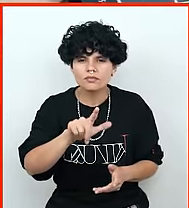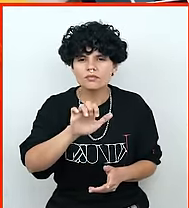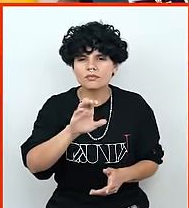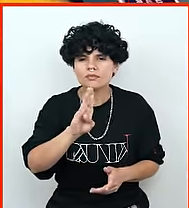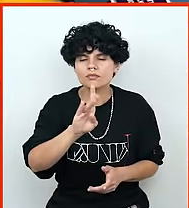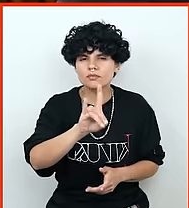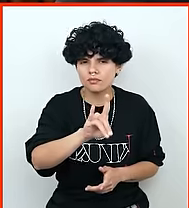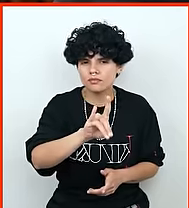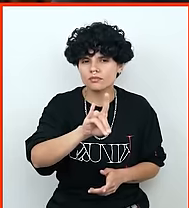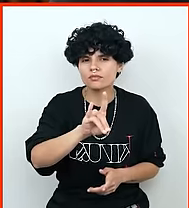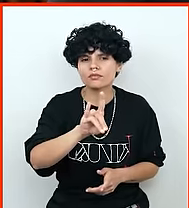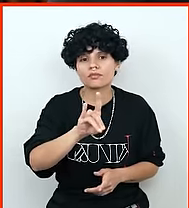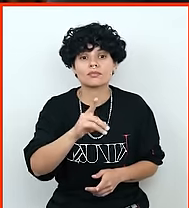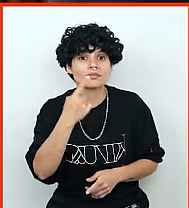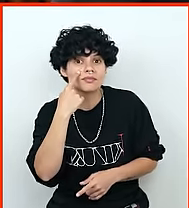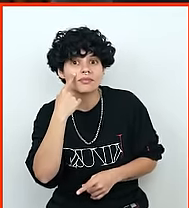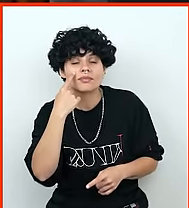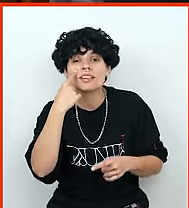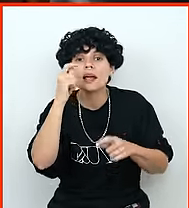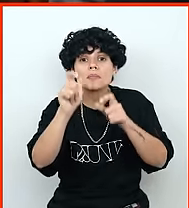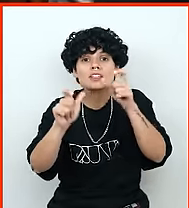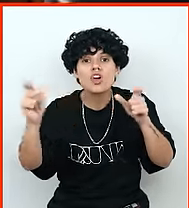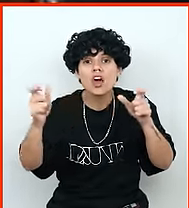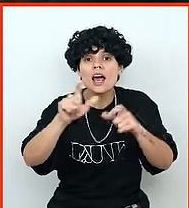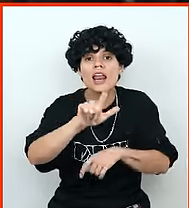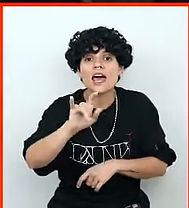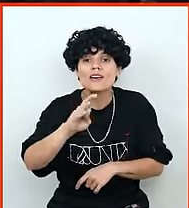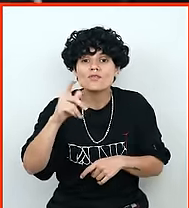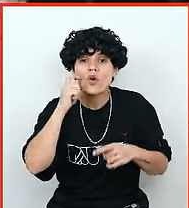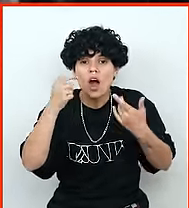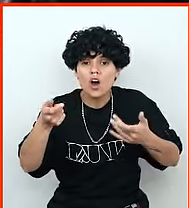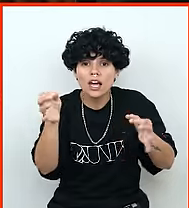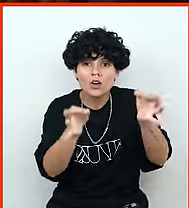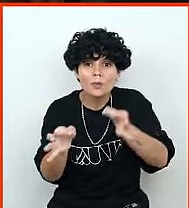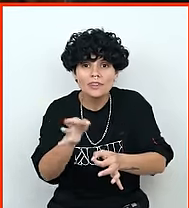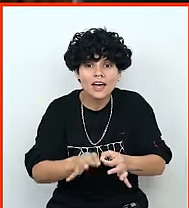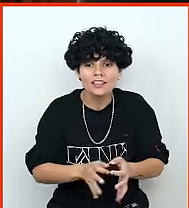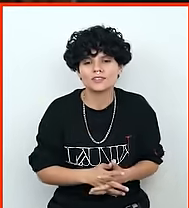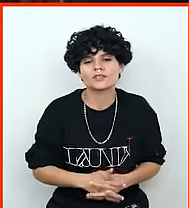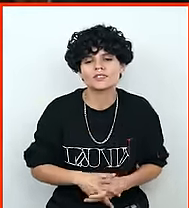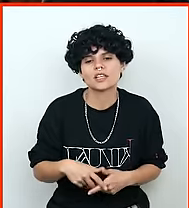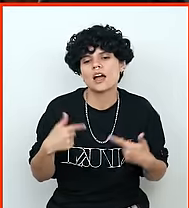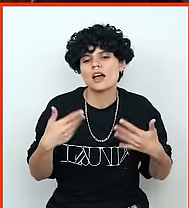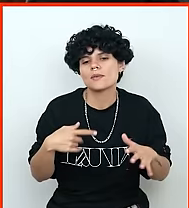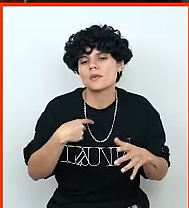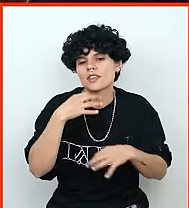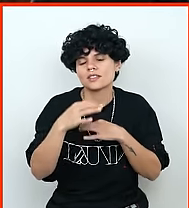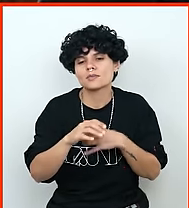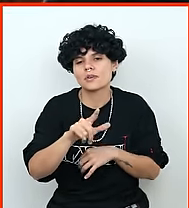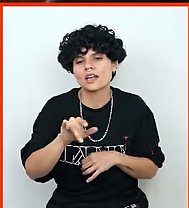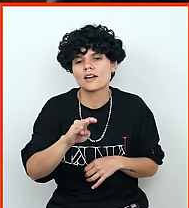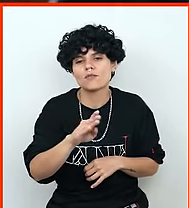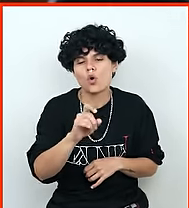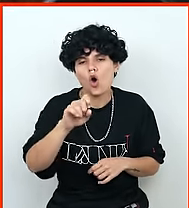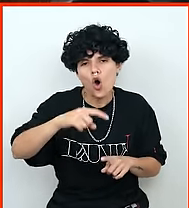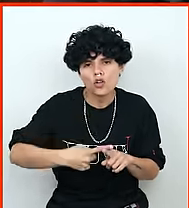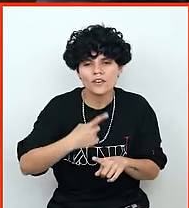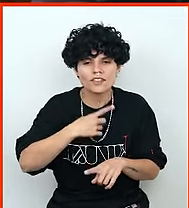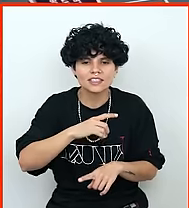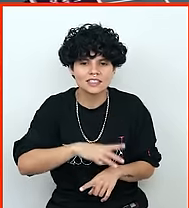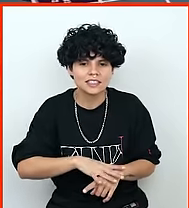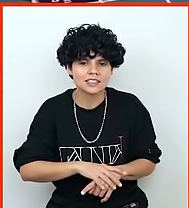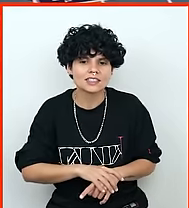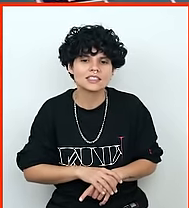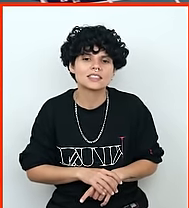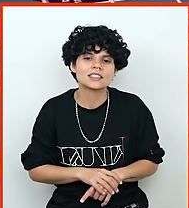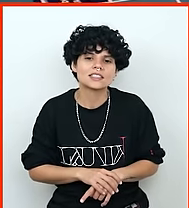Saluda a la gente Leo. Saluda a la gente Leo. Si nos están mirando el Leo, nos escriben al tiro, ¿ah? Ahí yo te voy también con una... Ya que estamos en Leo, vamos por el comedio chileno.